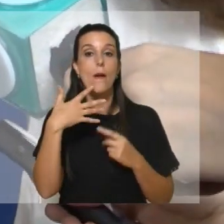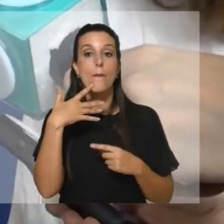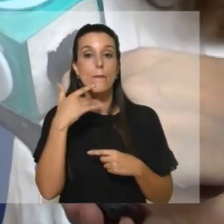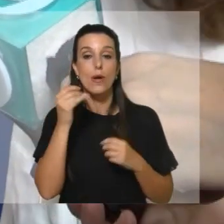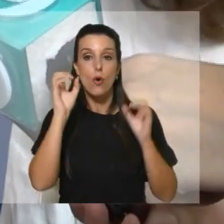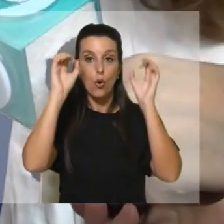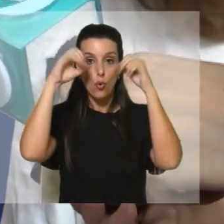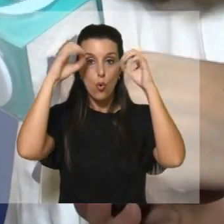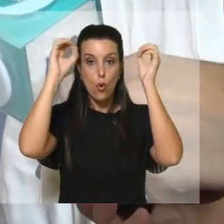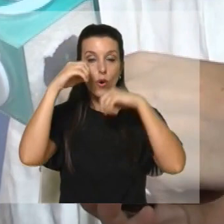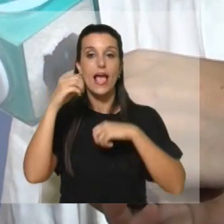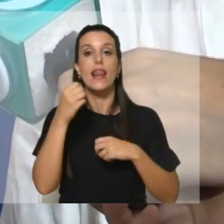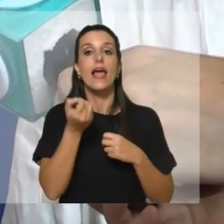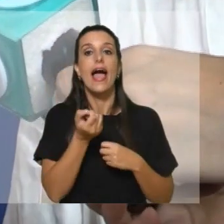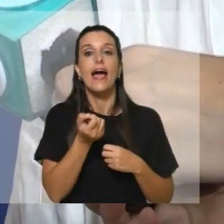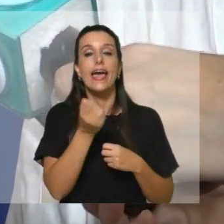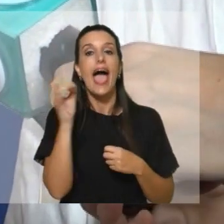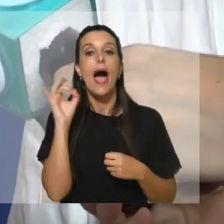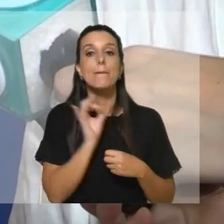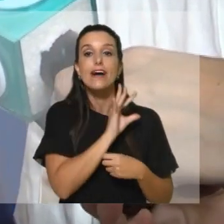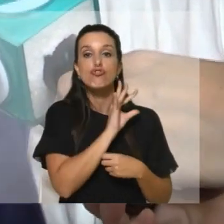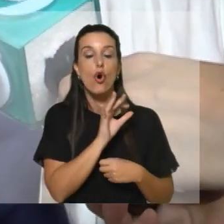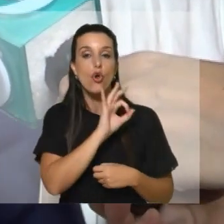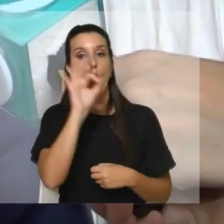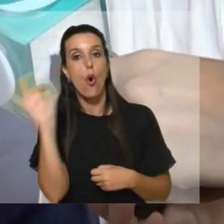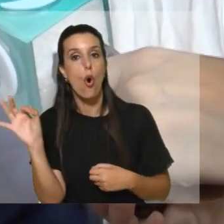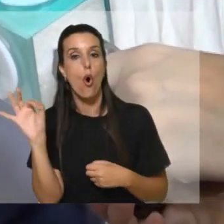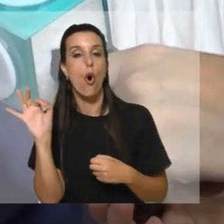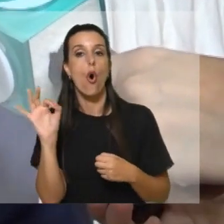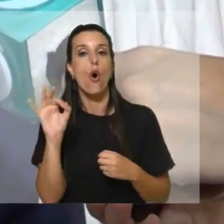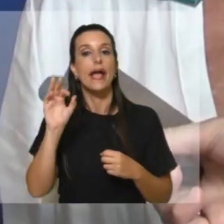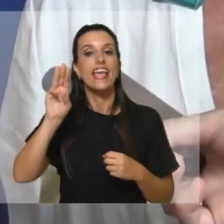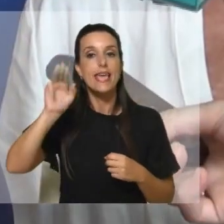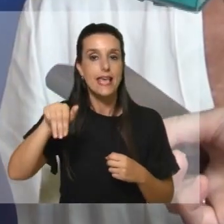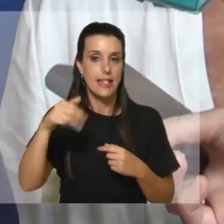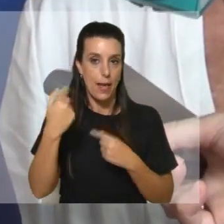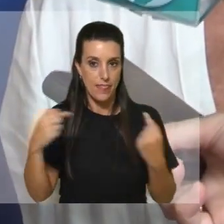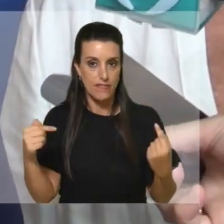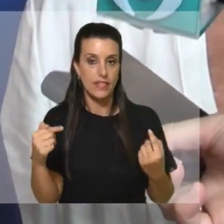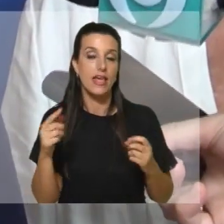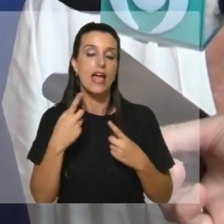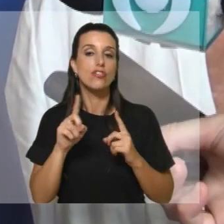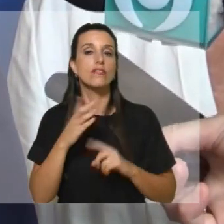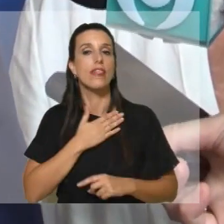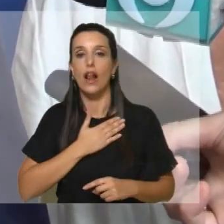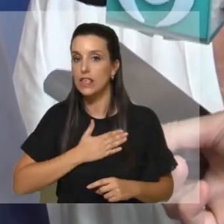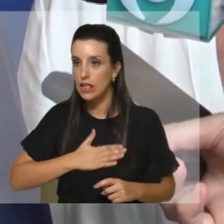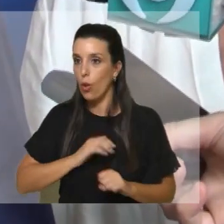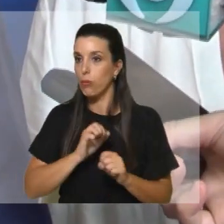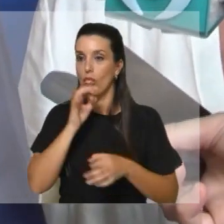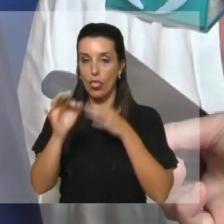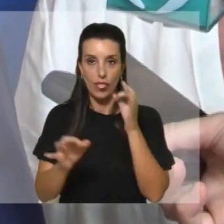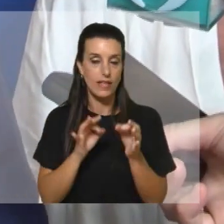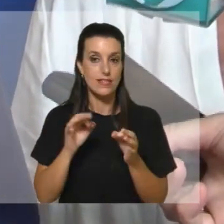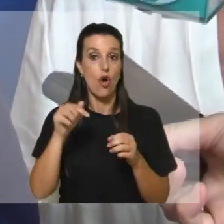Google como Amazon Prime eh Como Instagram y algunas otras podemos decir con mucha tranquilidad nos lo